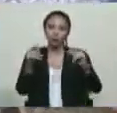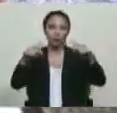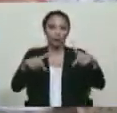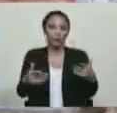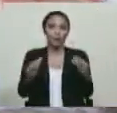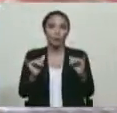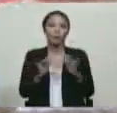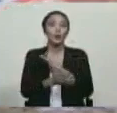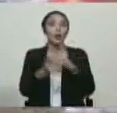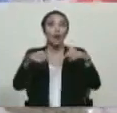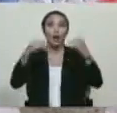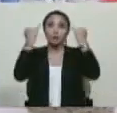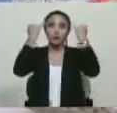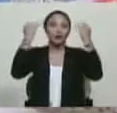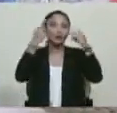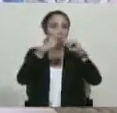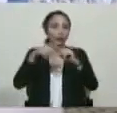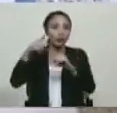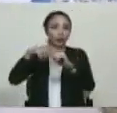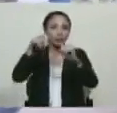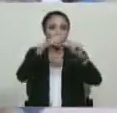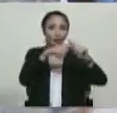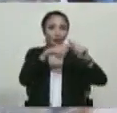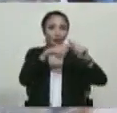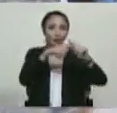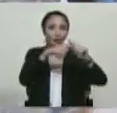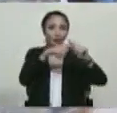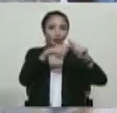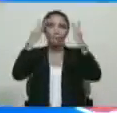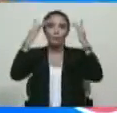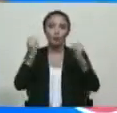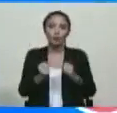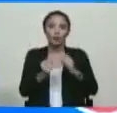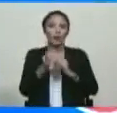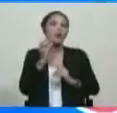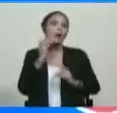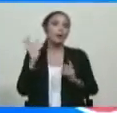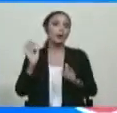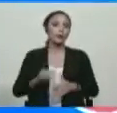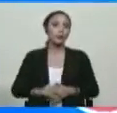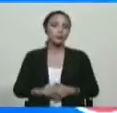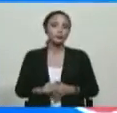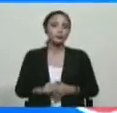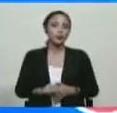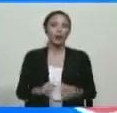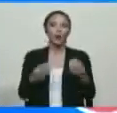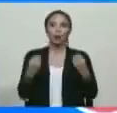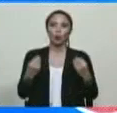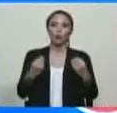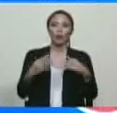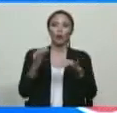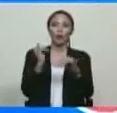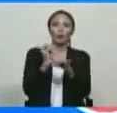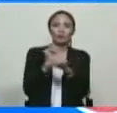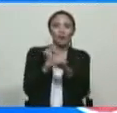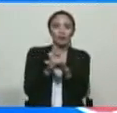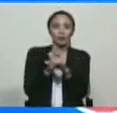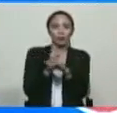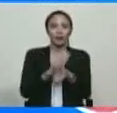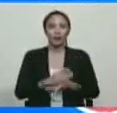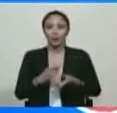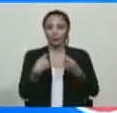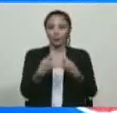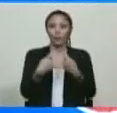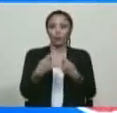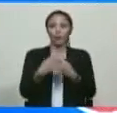diferentes desafíos que le hemos puesto a esta. Por ejemplo, cómo desarrollar un mecanismo de criptopago que involucre a toda la